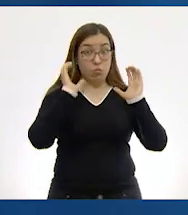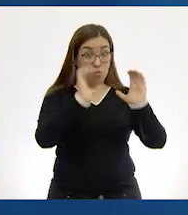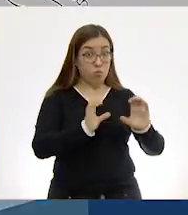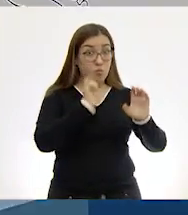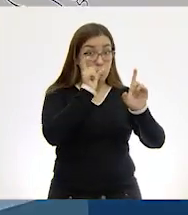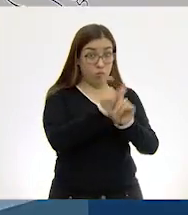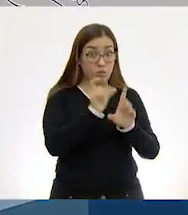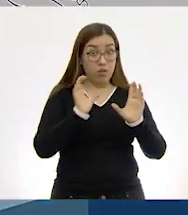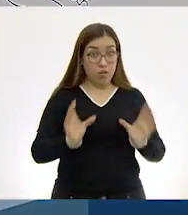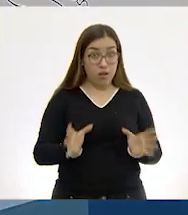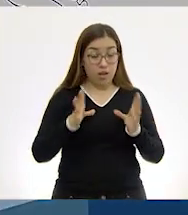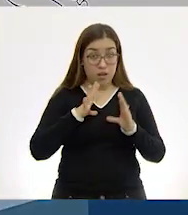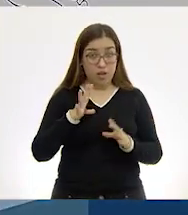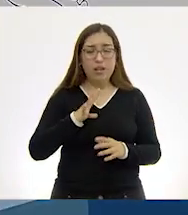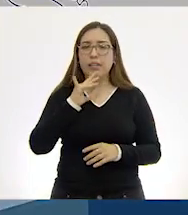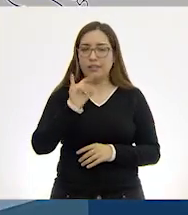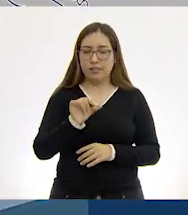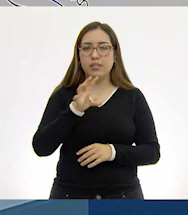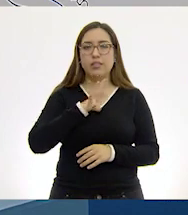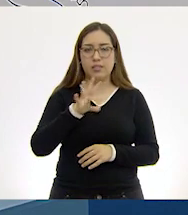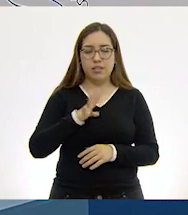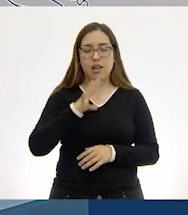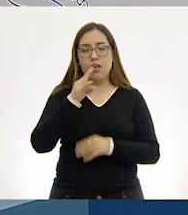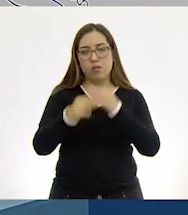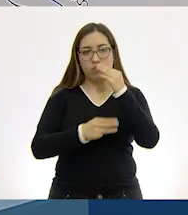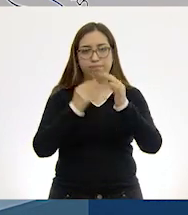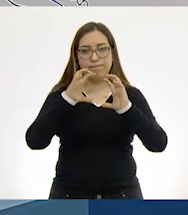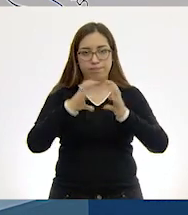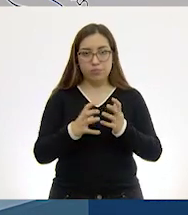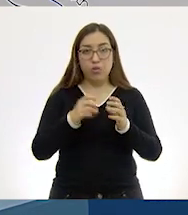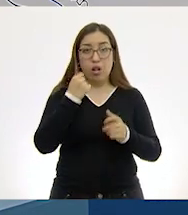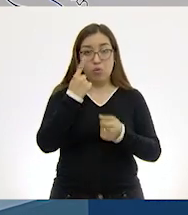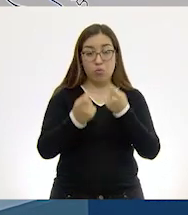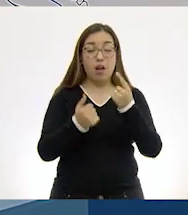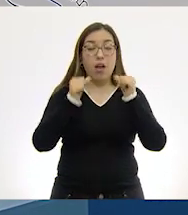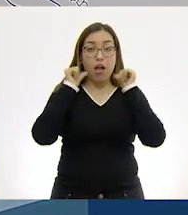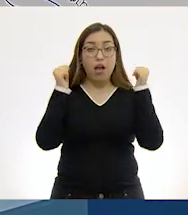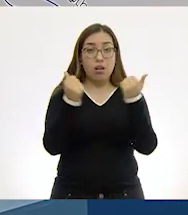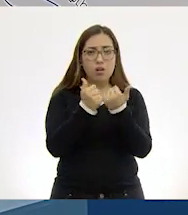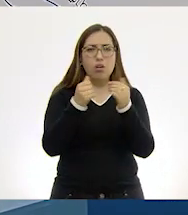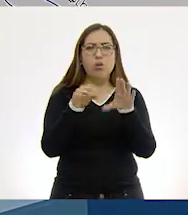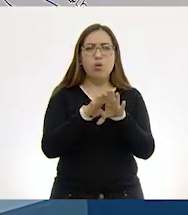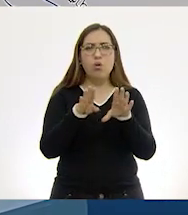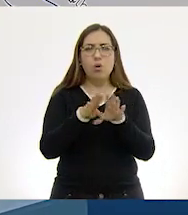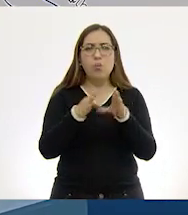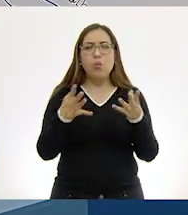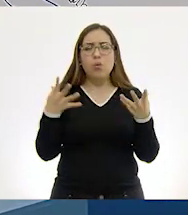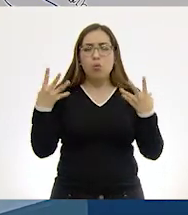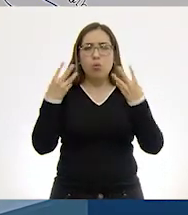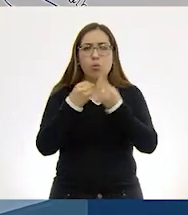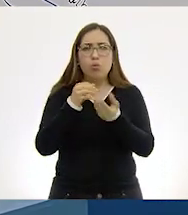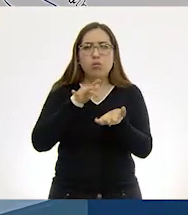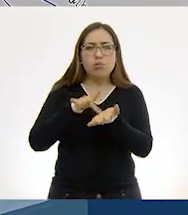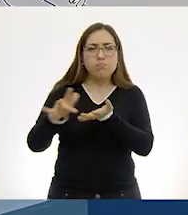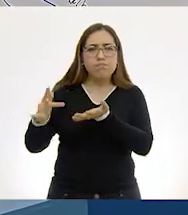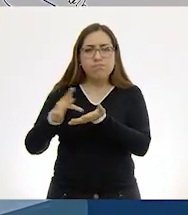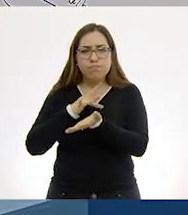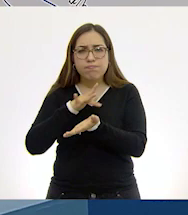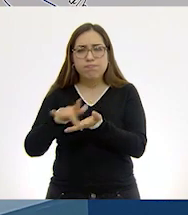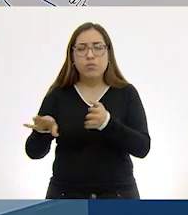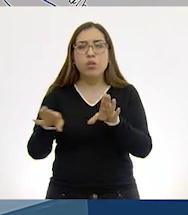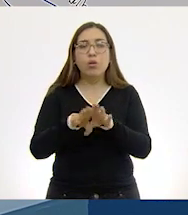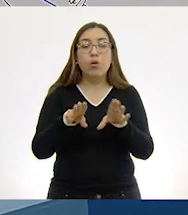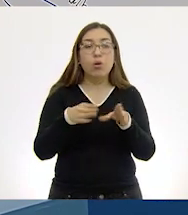Sí, María. Hay organizaciones en el mundo y en nuestro país que ya se ocupan de conjuntar esfuerzos para ayudar a que la